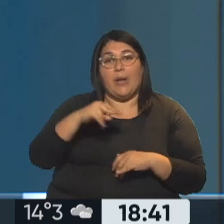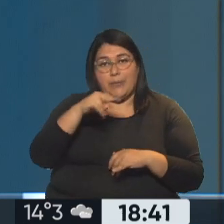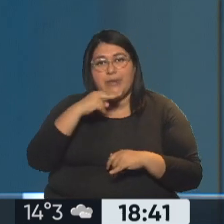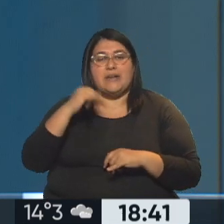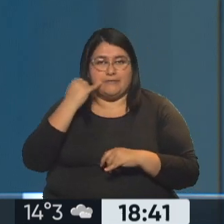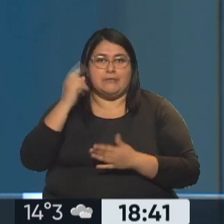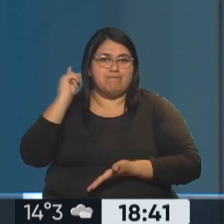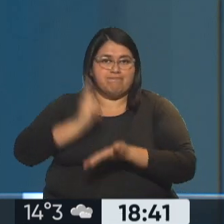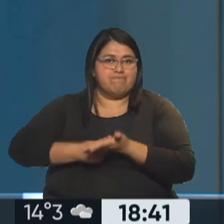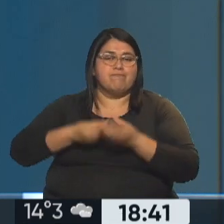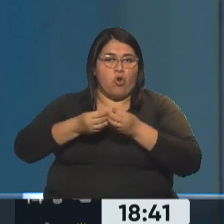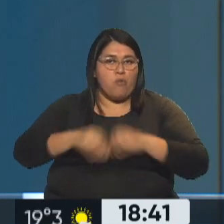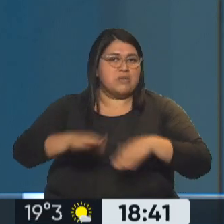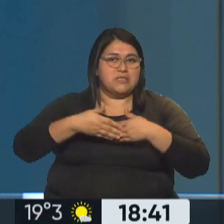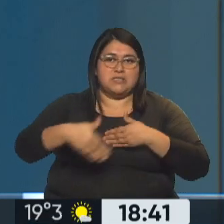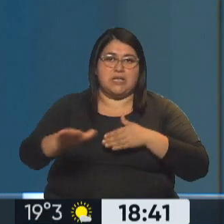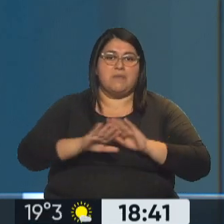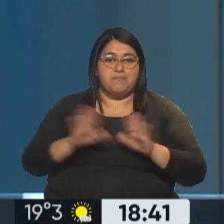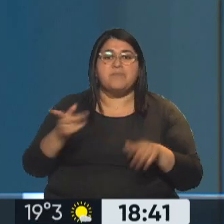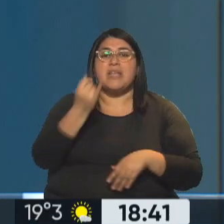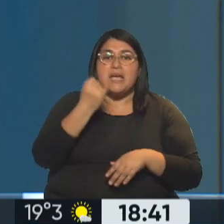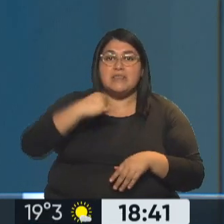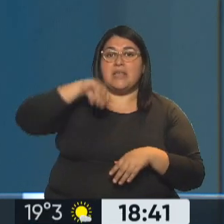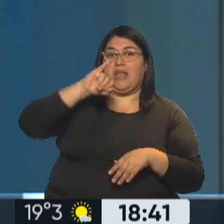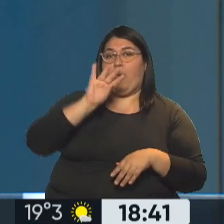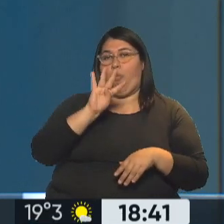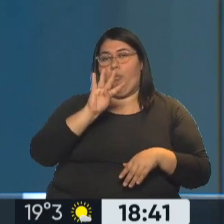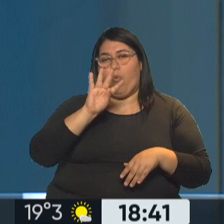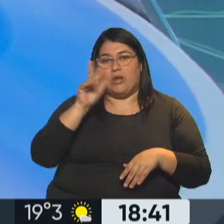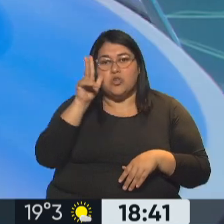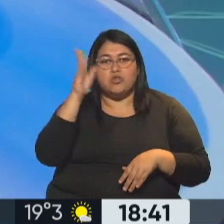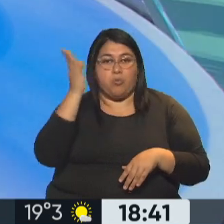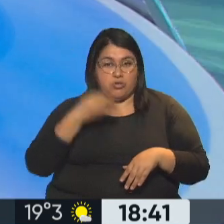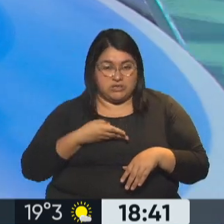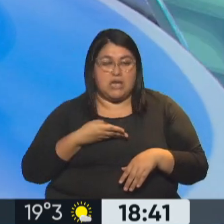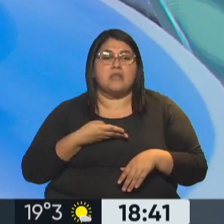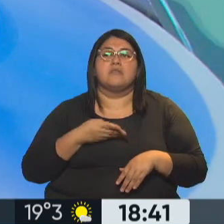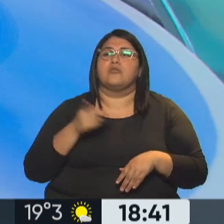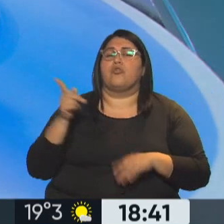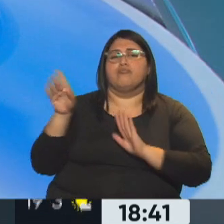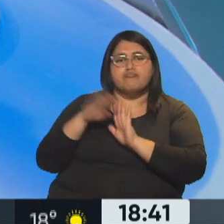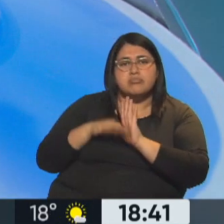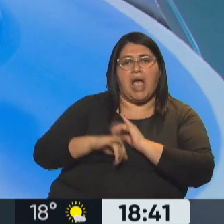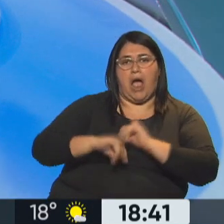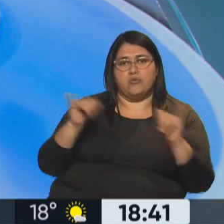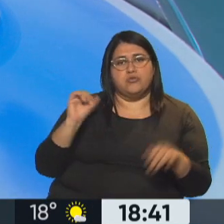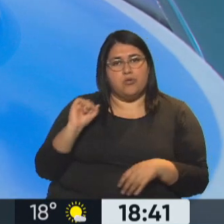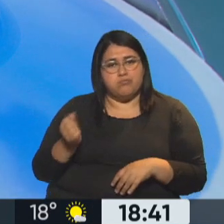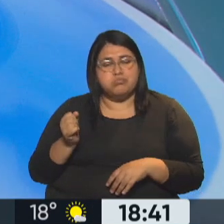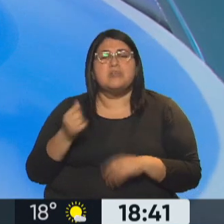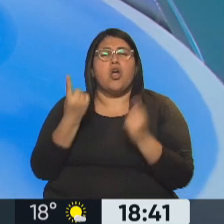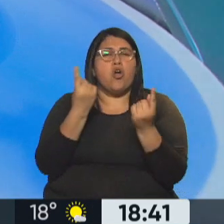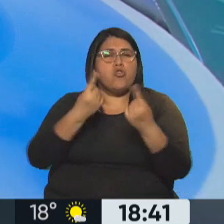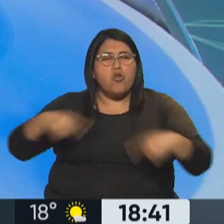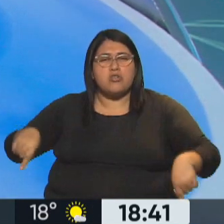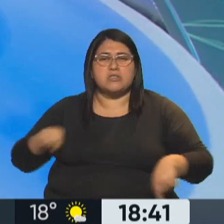con la implementación, lo que va a tener es una tasa de interés del 48%, ¿sí? Según los anuncios, y va a abarcar una serie de